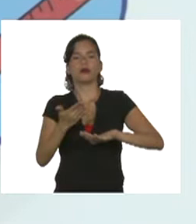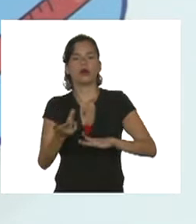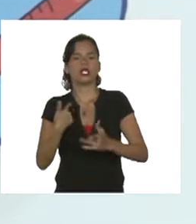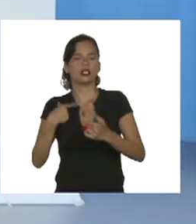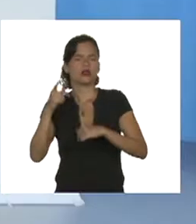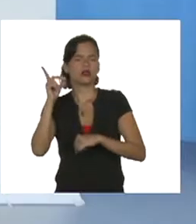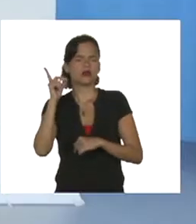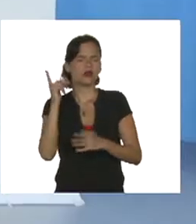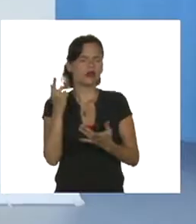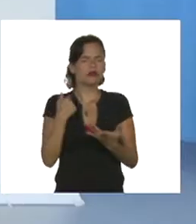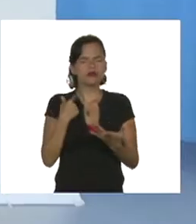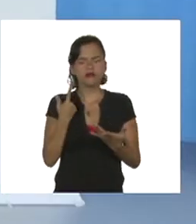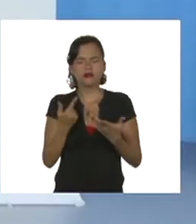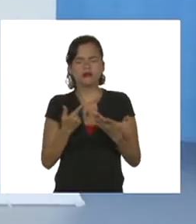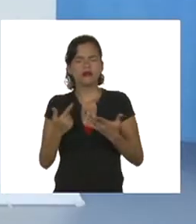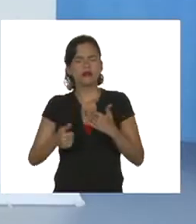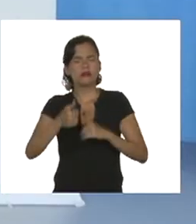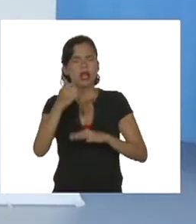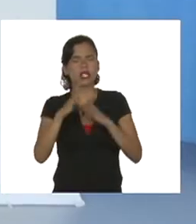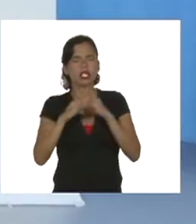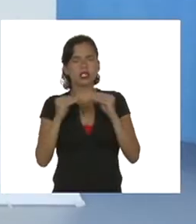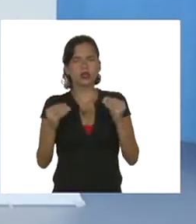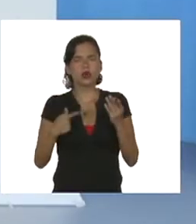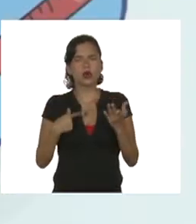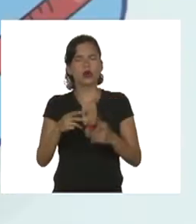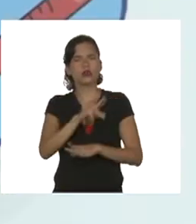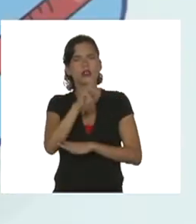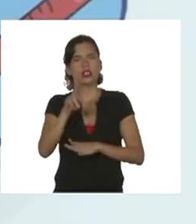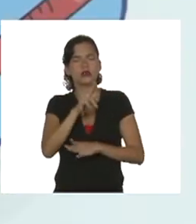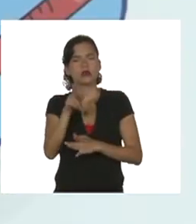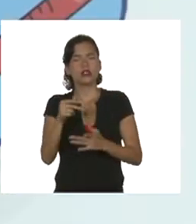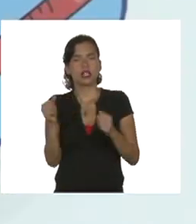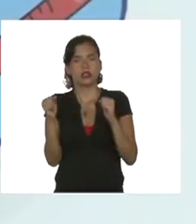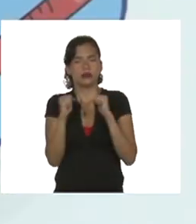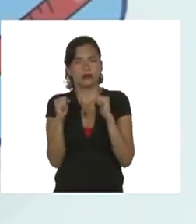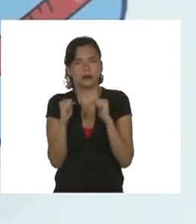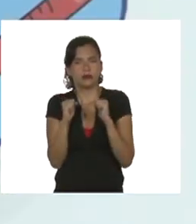suena, eso más que todo es en las etnias andinas,